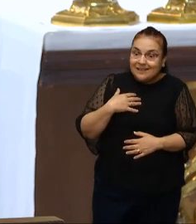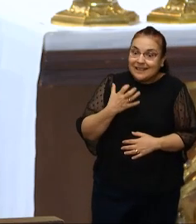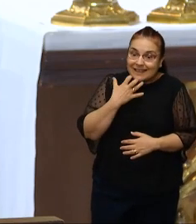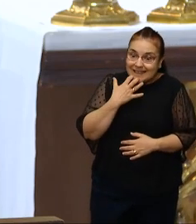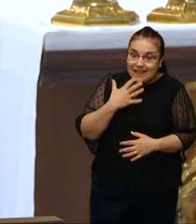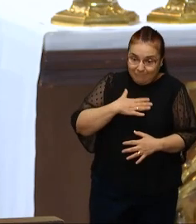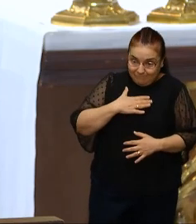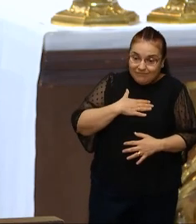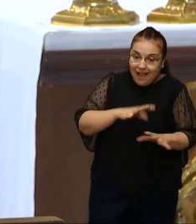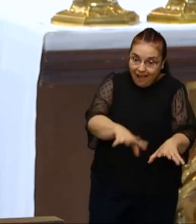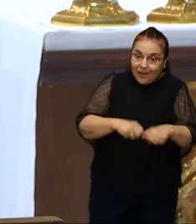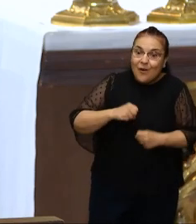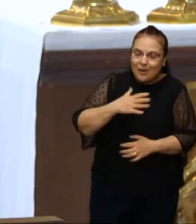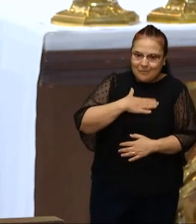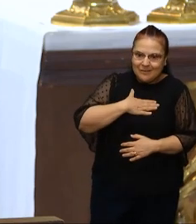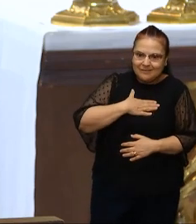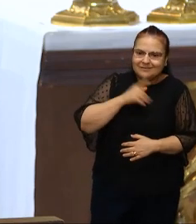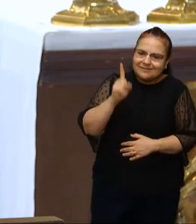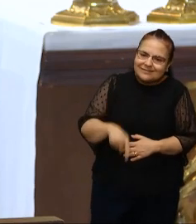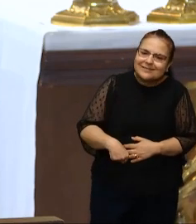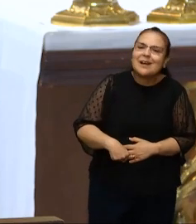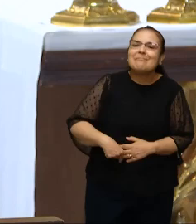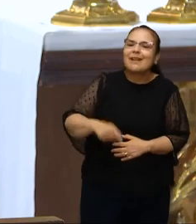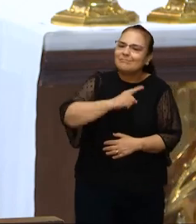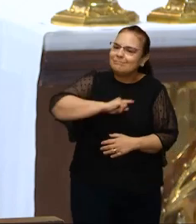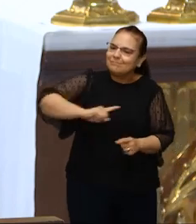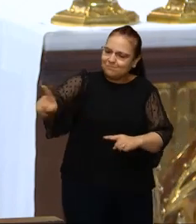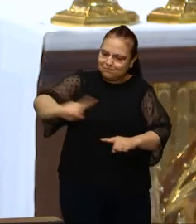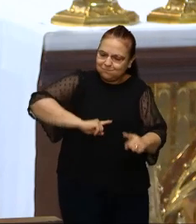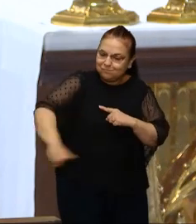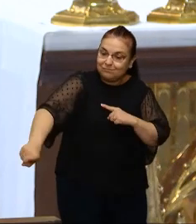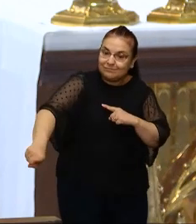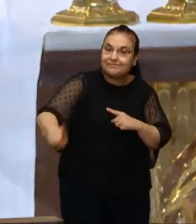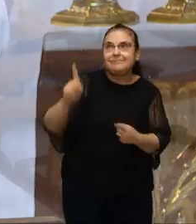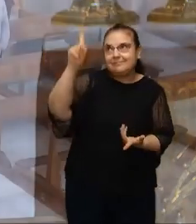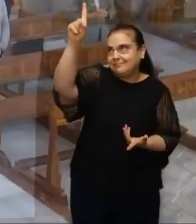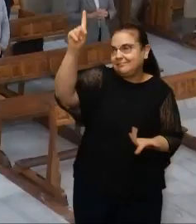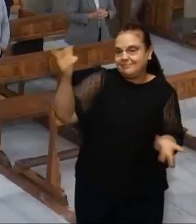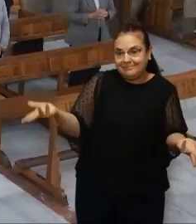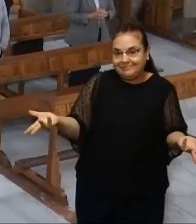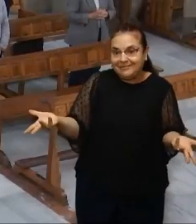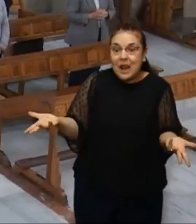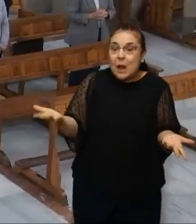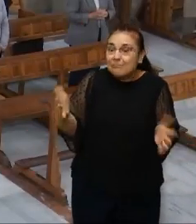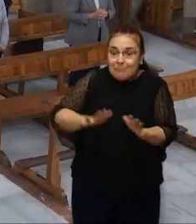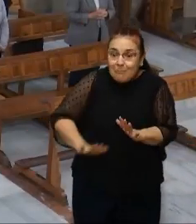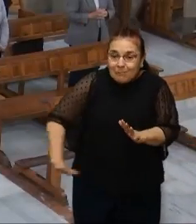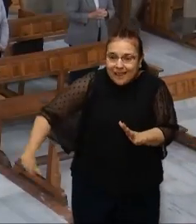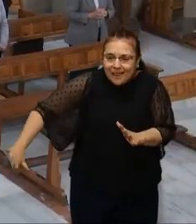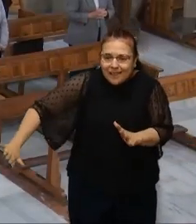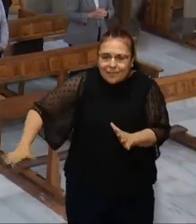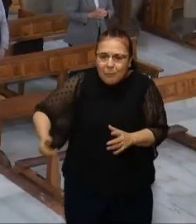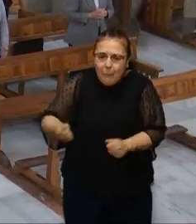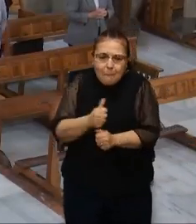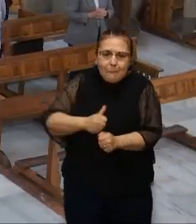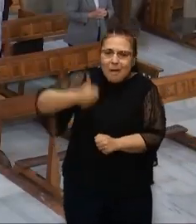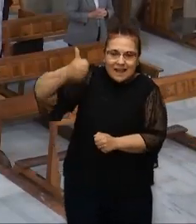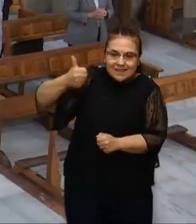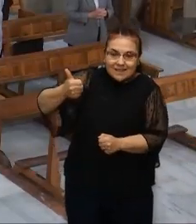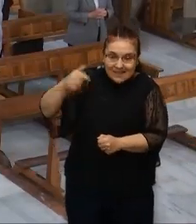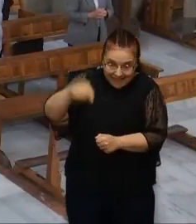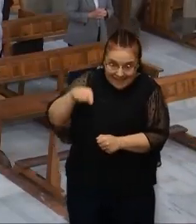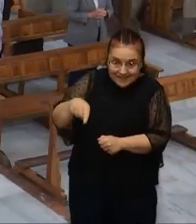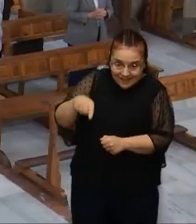mí, acoge al que me ha enviado, pues el más pequeño de vosotros